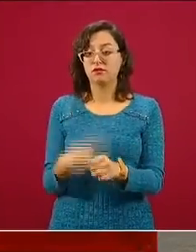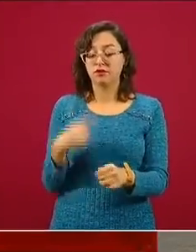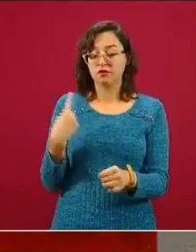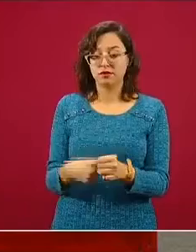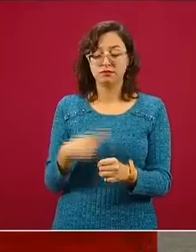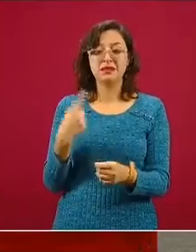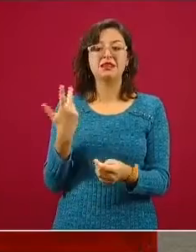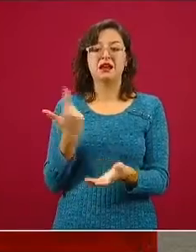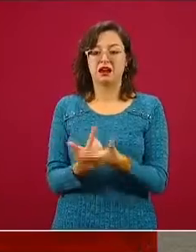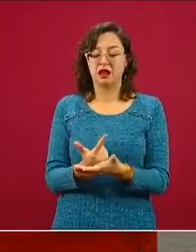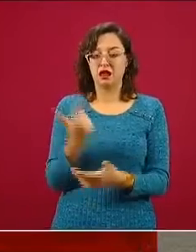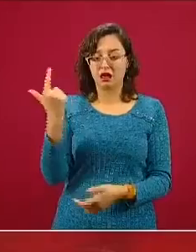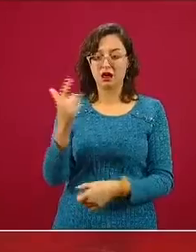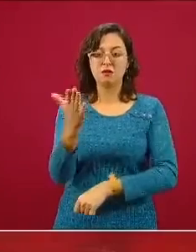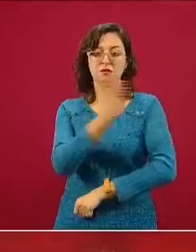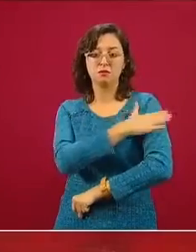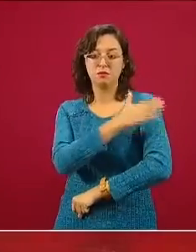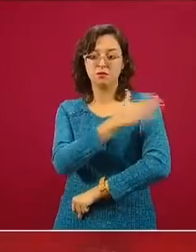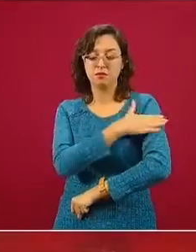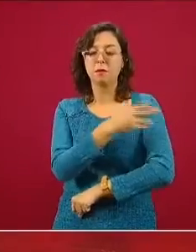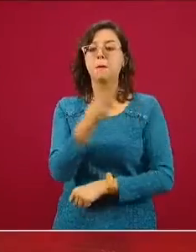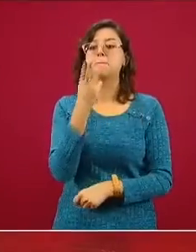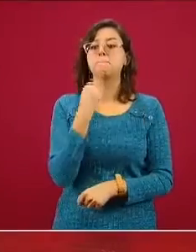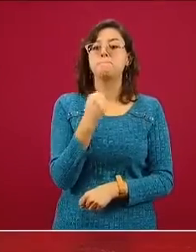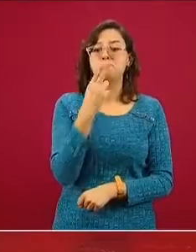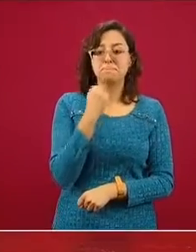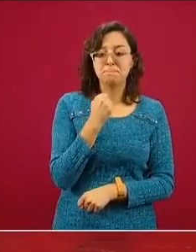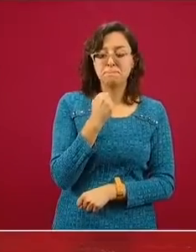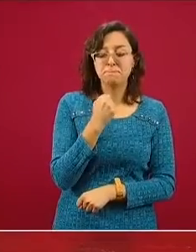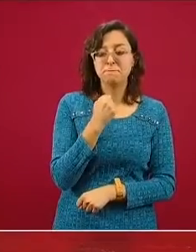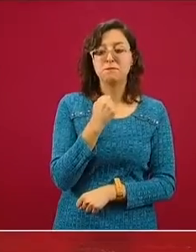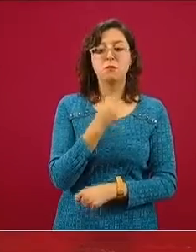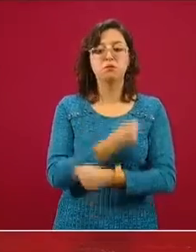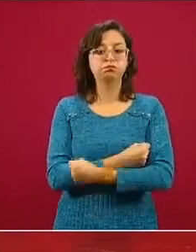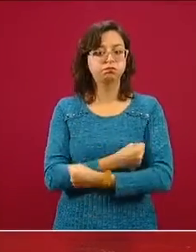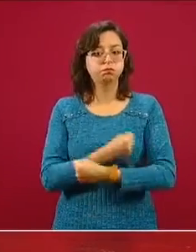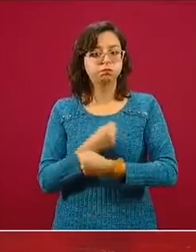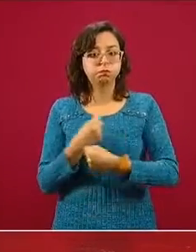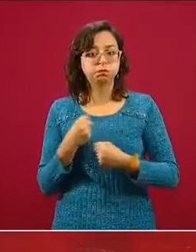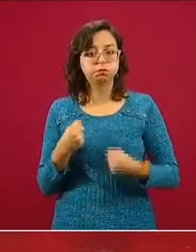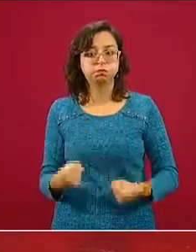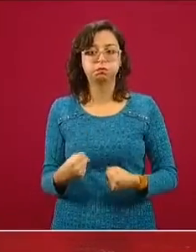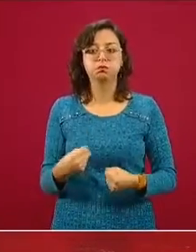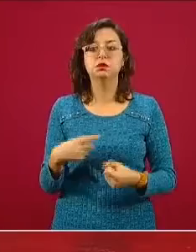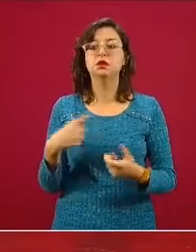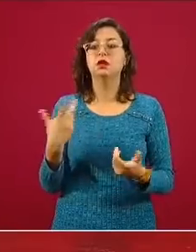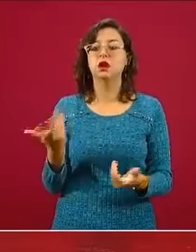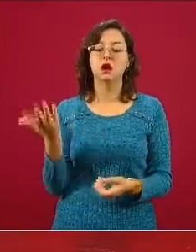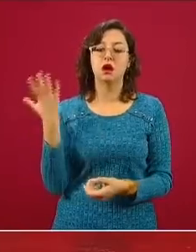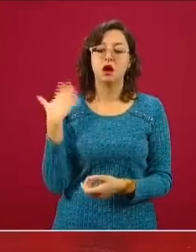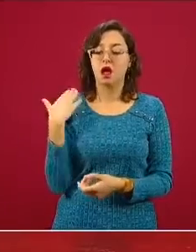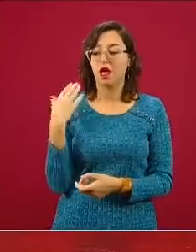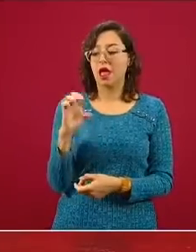en particular la hipertensión, la diabetes, la obesidad, la enfermedad